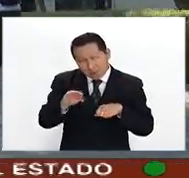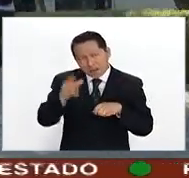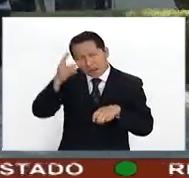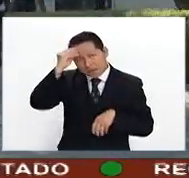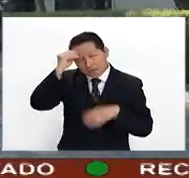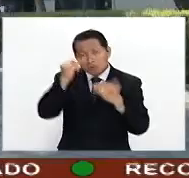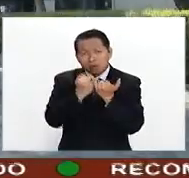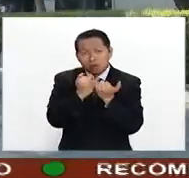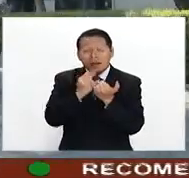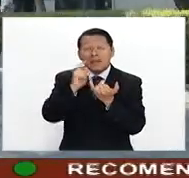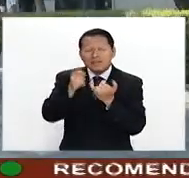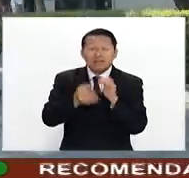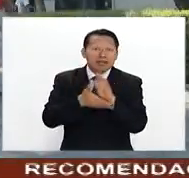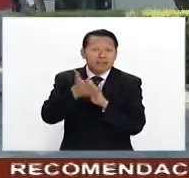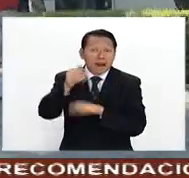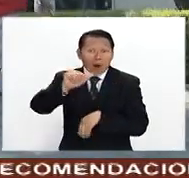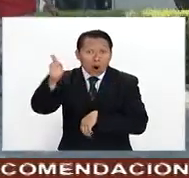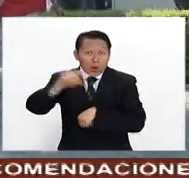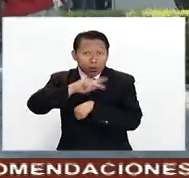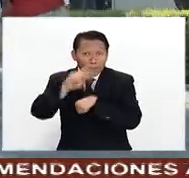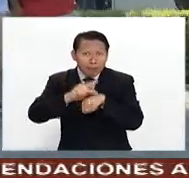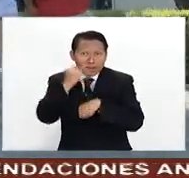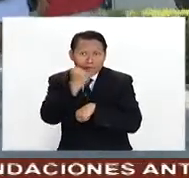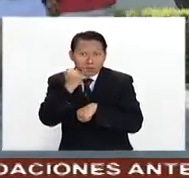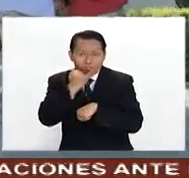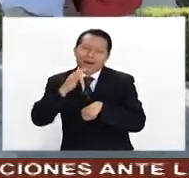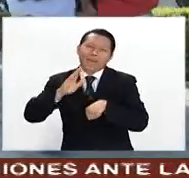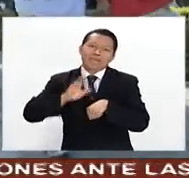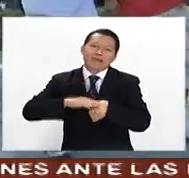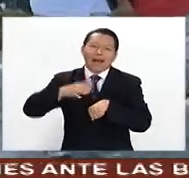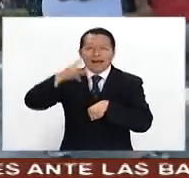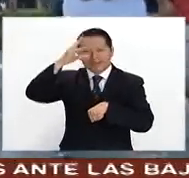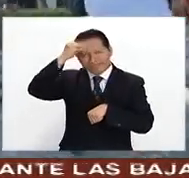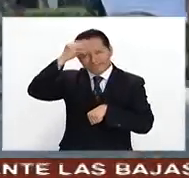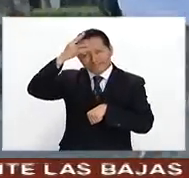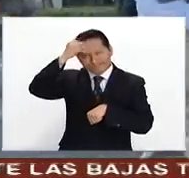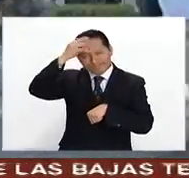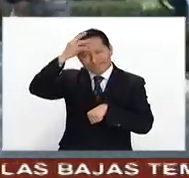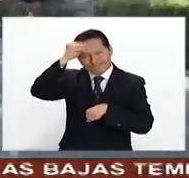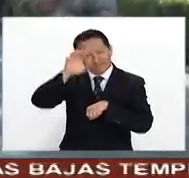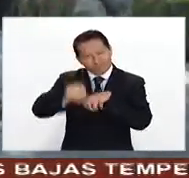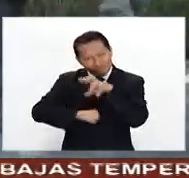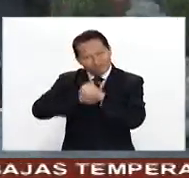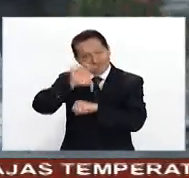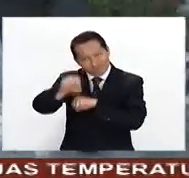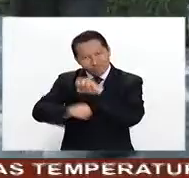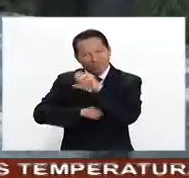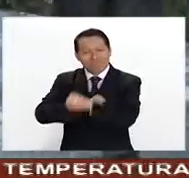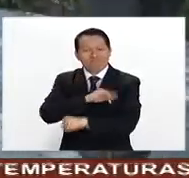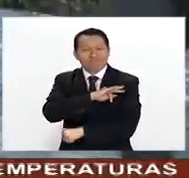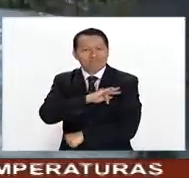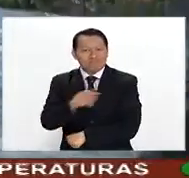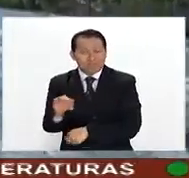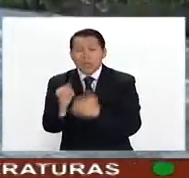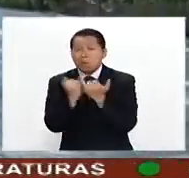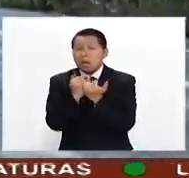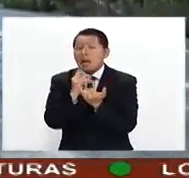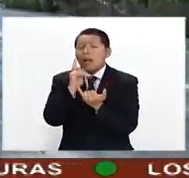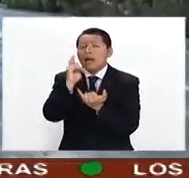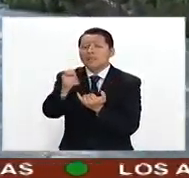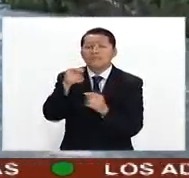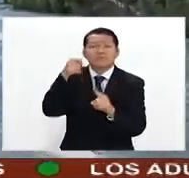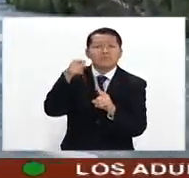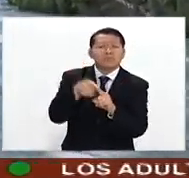lo hacen en otro país y en otro idioma, va a haber mayor enriquecimiento de aprendizaje, ¿no? Digamos que en particular